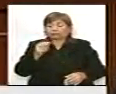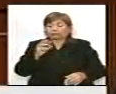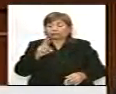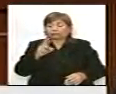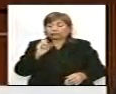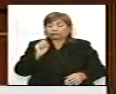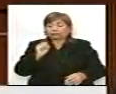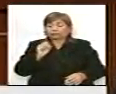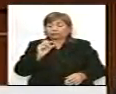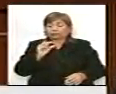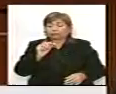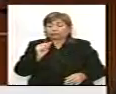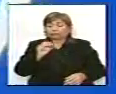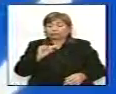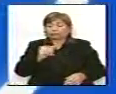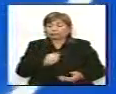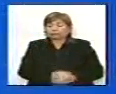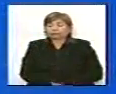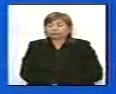Marisa García Jiménez.